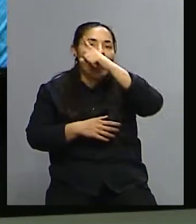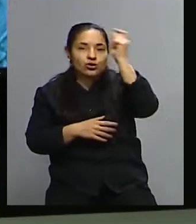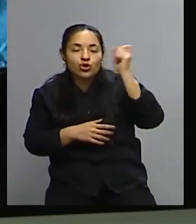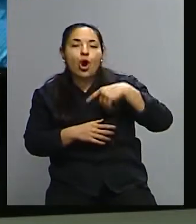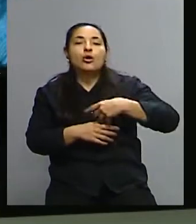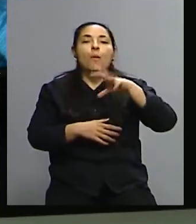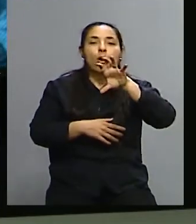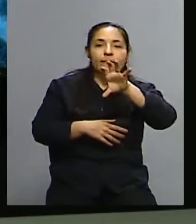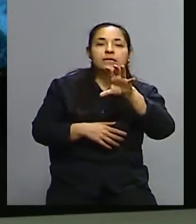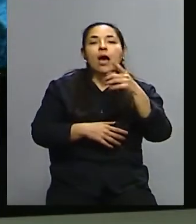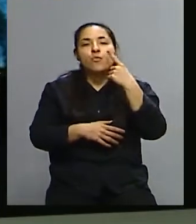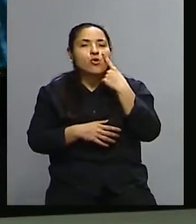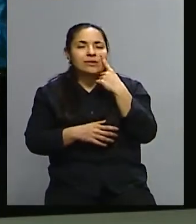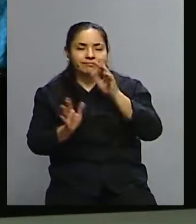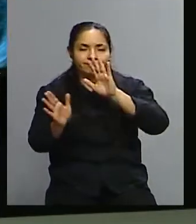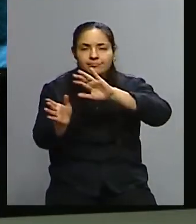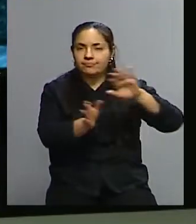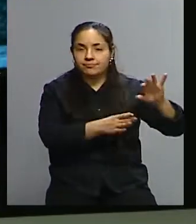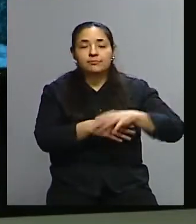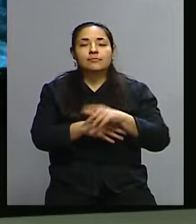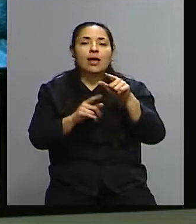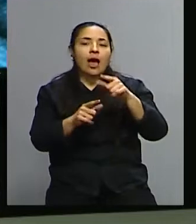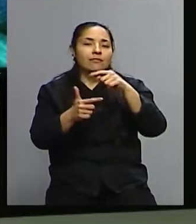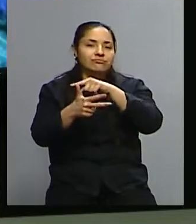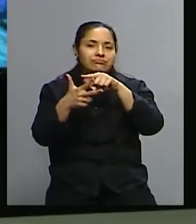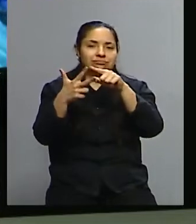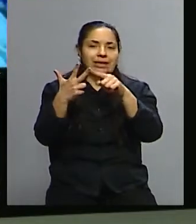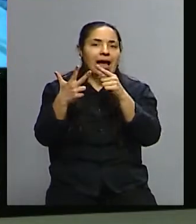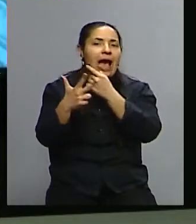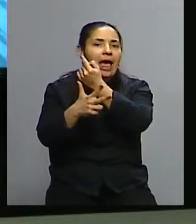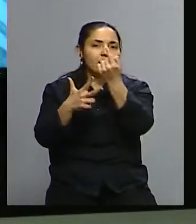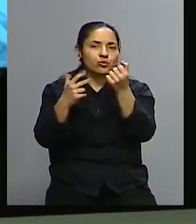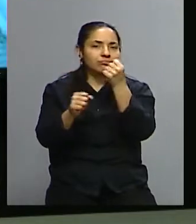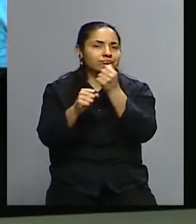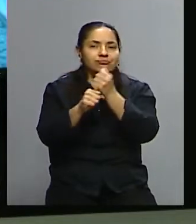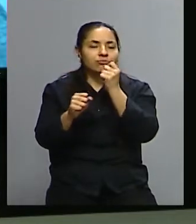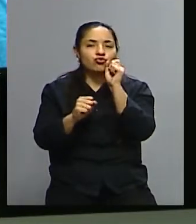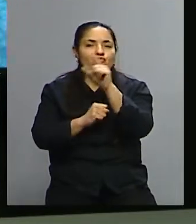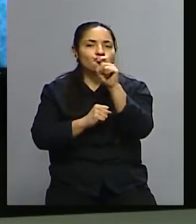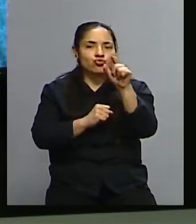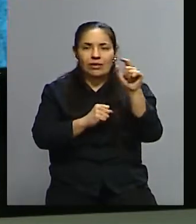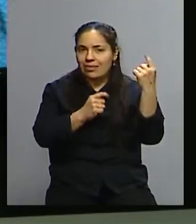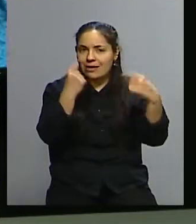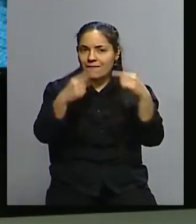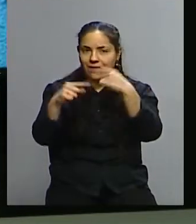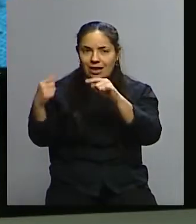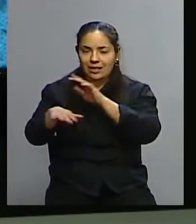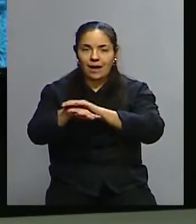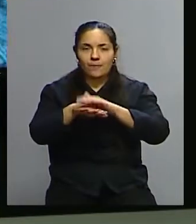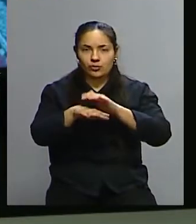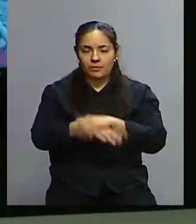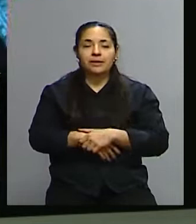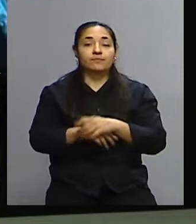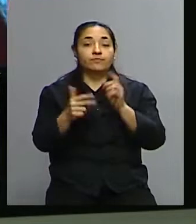abordarlo, desarrolla distintas funciones. Entonces, bueno, esas funciones son las que se van vinculando y vamos a